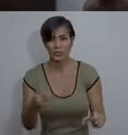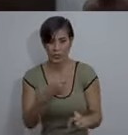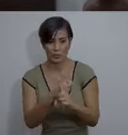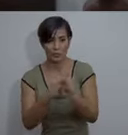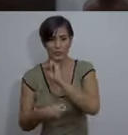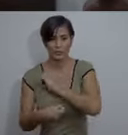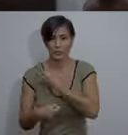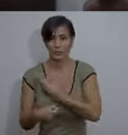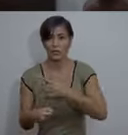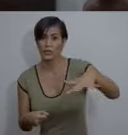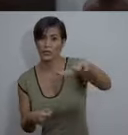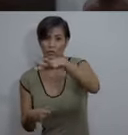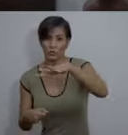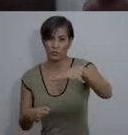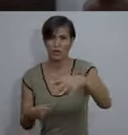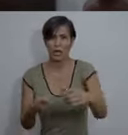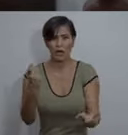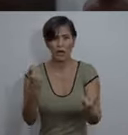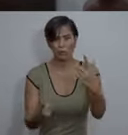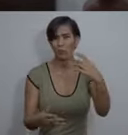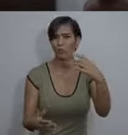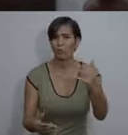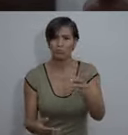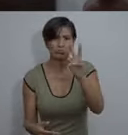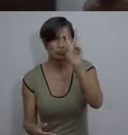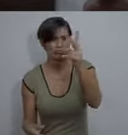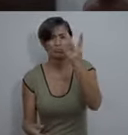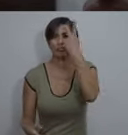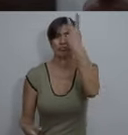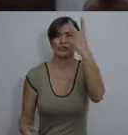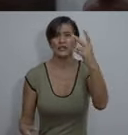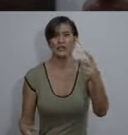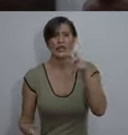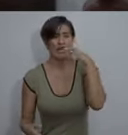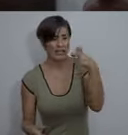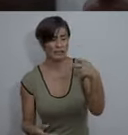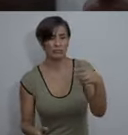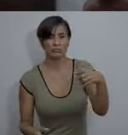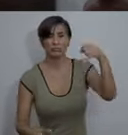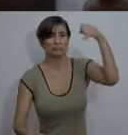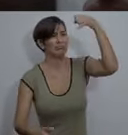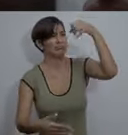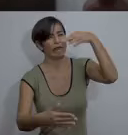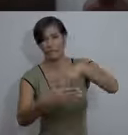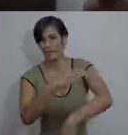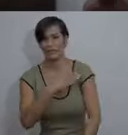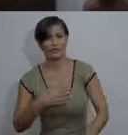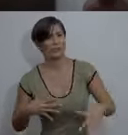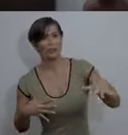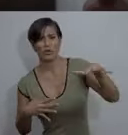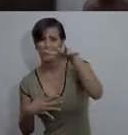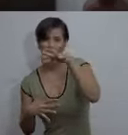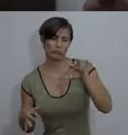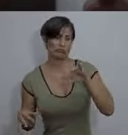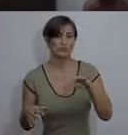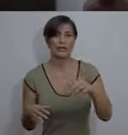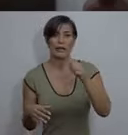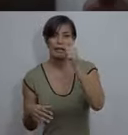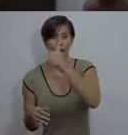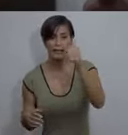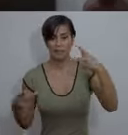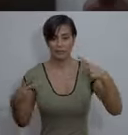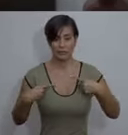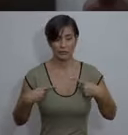suma es de todos y si unos pocos fallan esos pocos pueden arruinar todo el esfuerzo colectivo cada